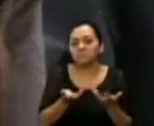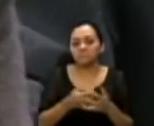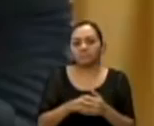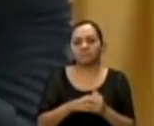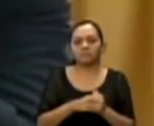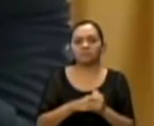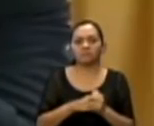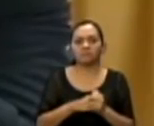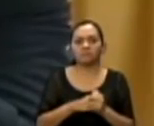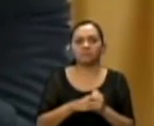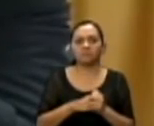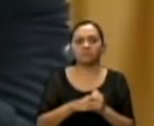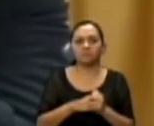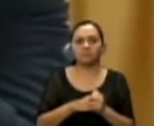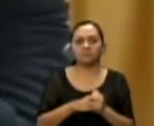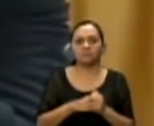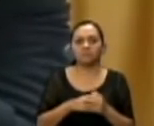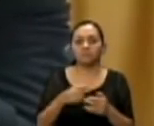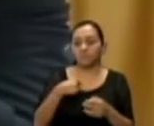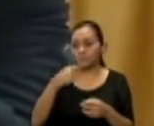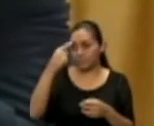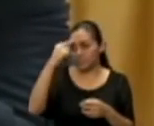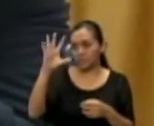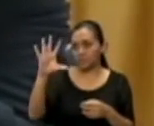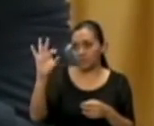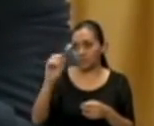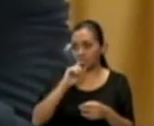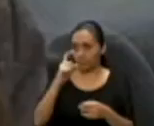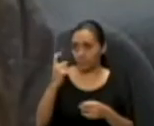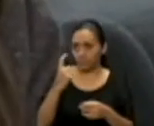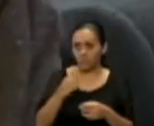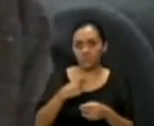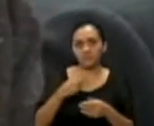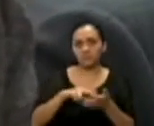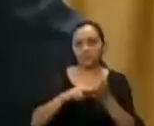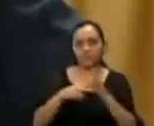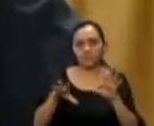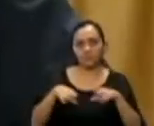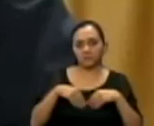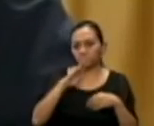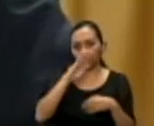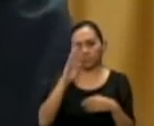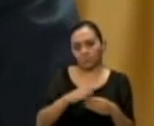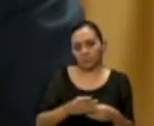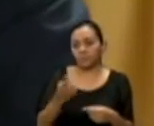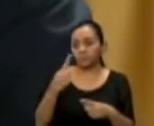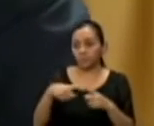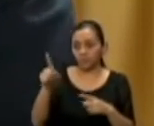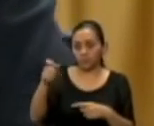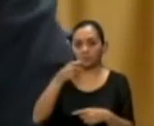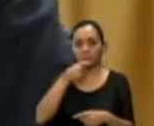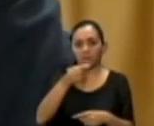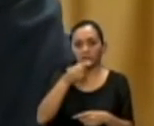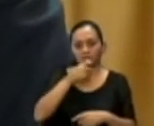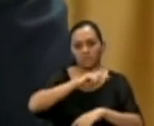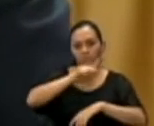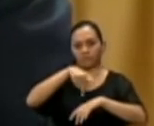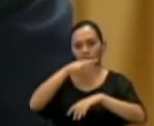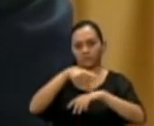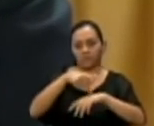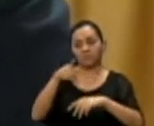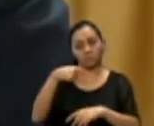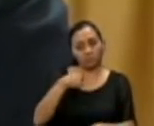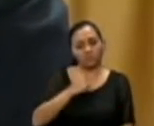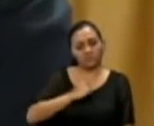por mera esencia sabía que va a presentarse en cuenta preguntar yo tampoco sólo era aceptada y ustedes supongo que una periodista profesional que me apena